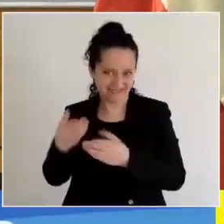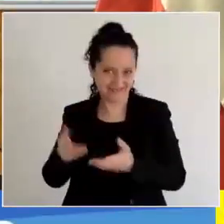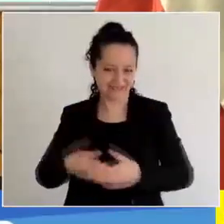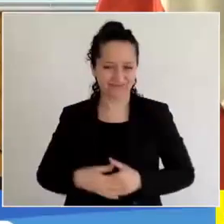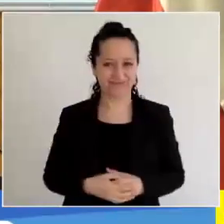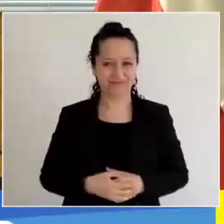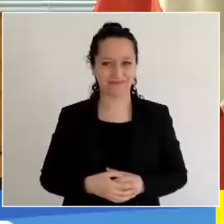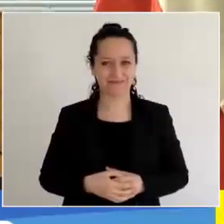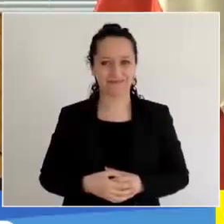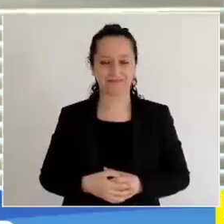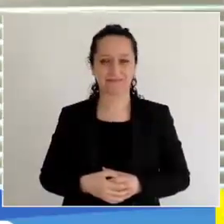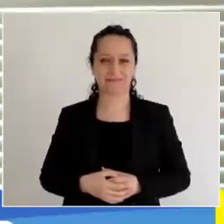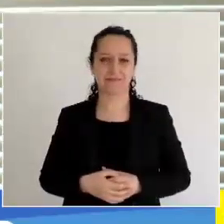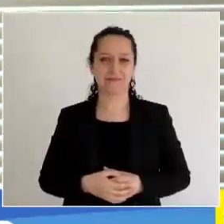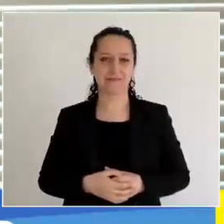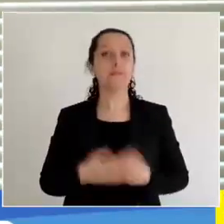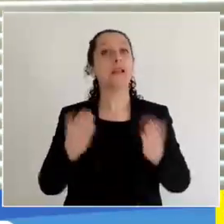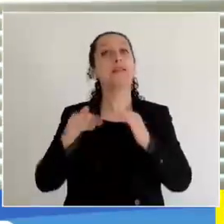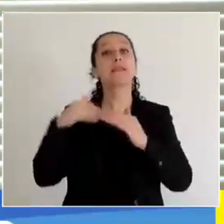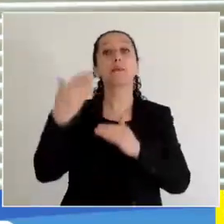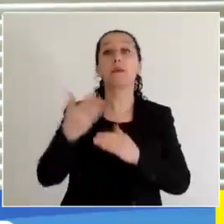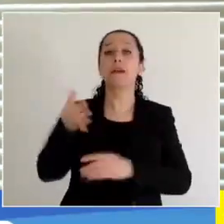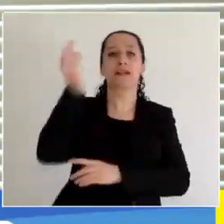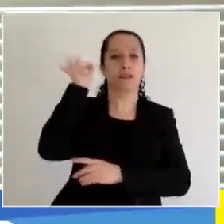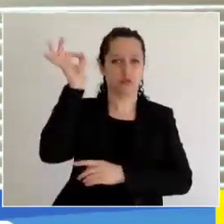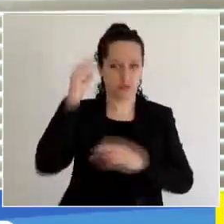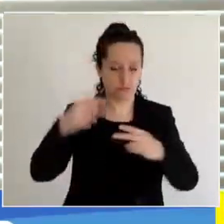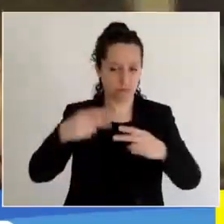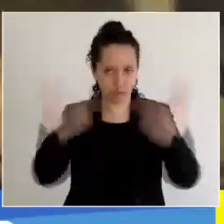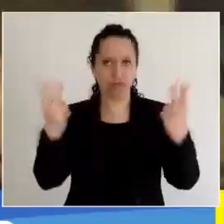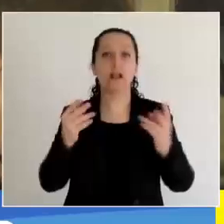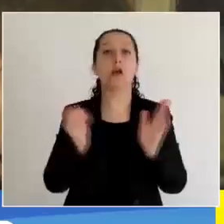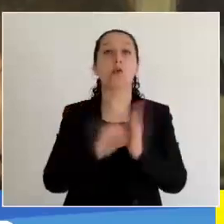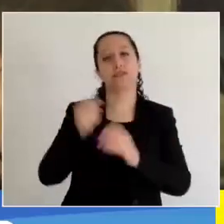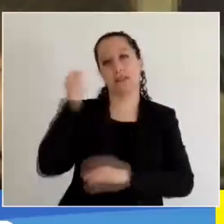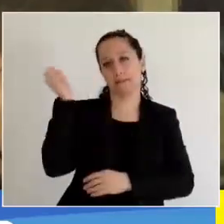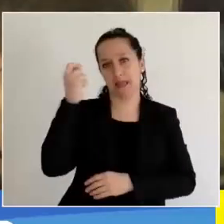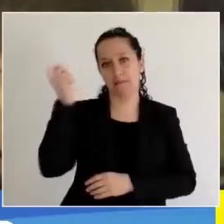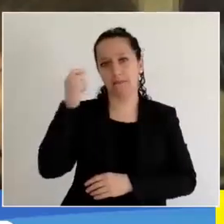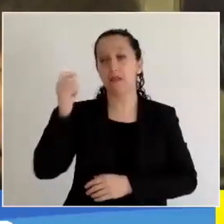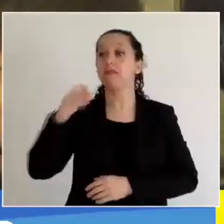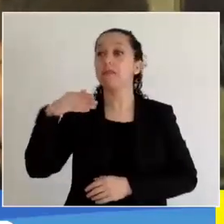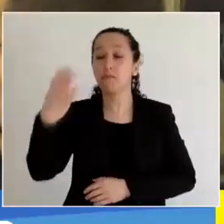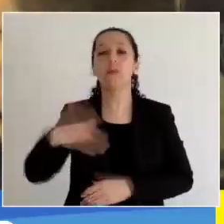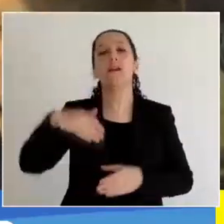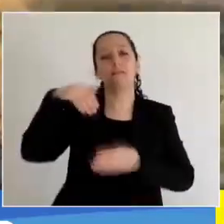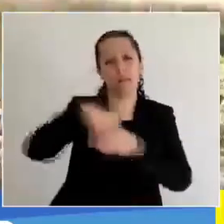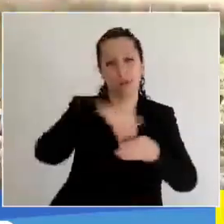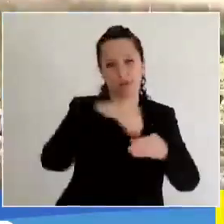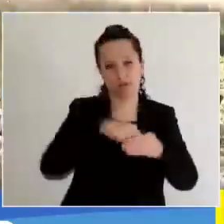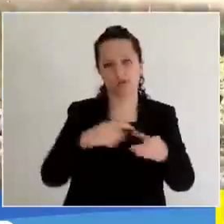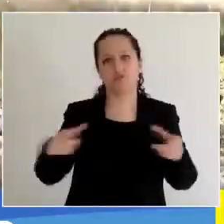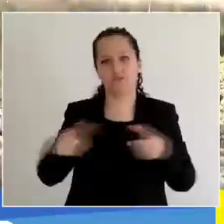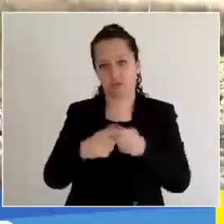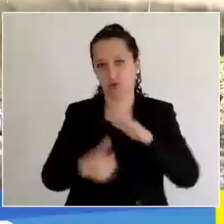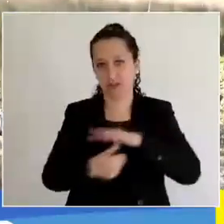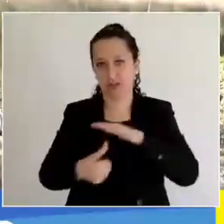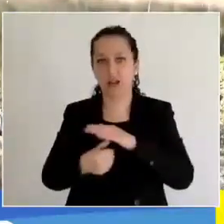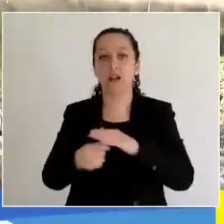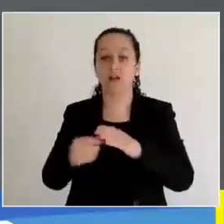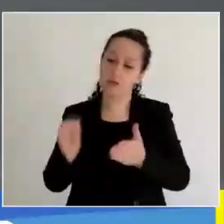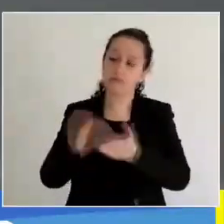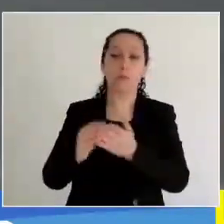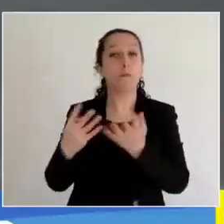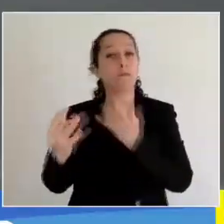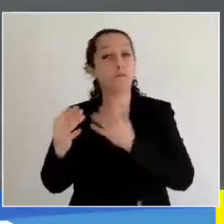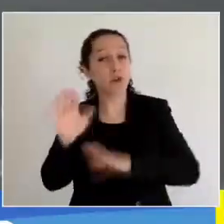El siguiente paso será realizar otra audiencia pública en septiembre, para luego ser votado en el Consejo Municipal, con lo cual quedaría incluida la protección del